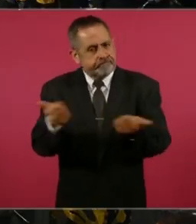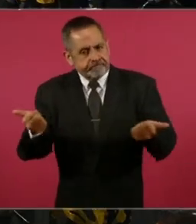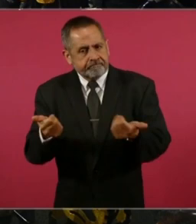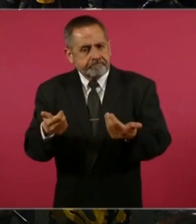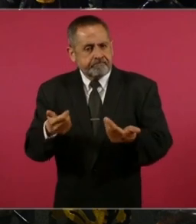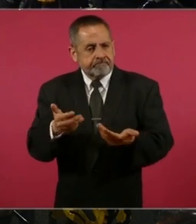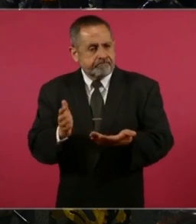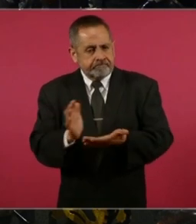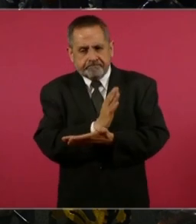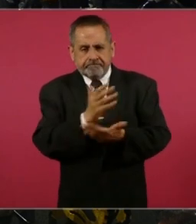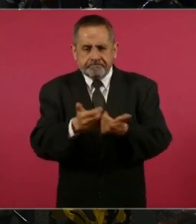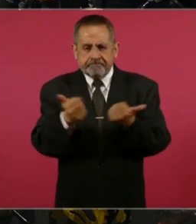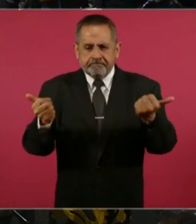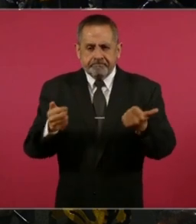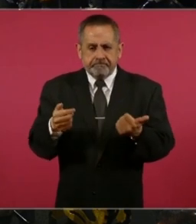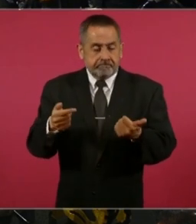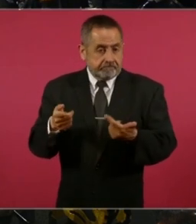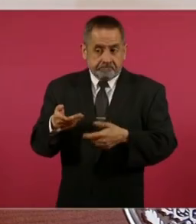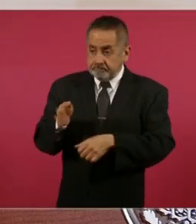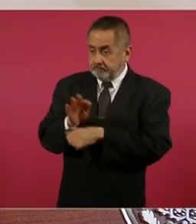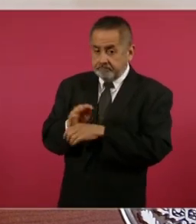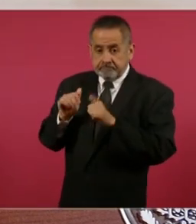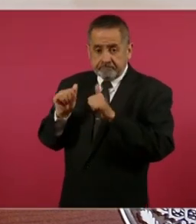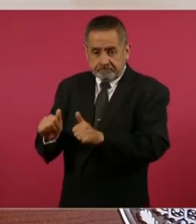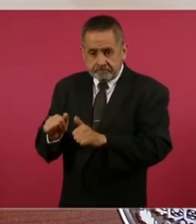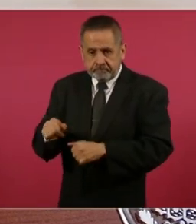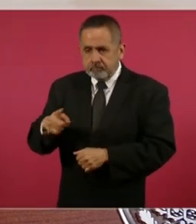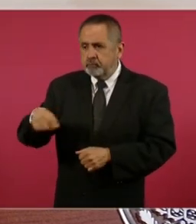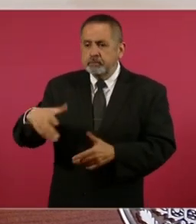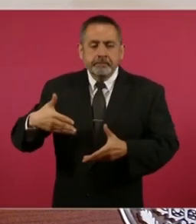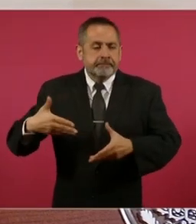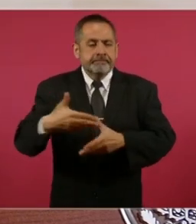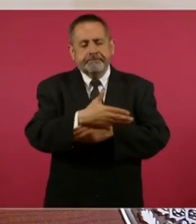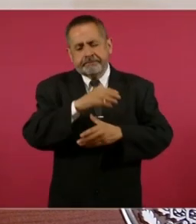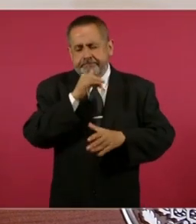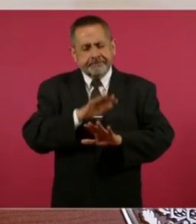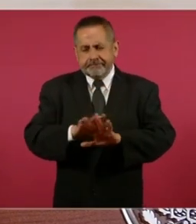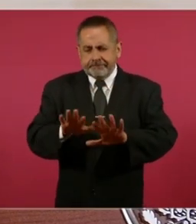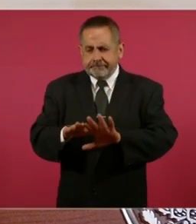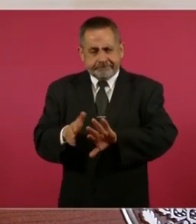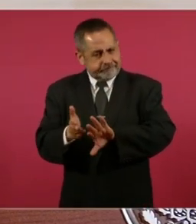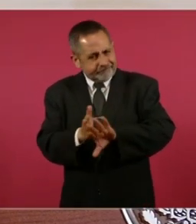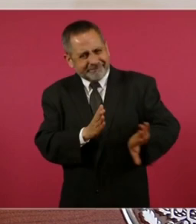puedan que no corran riesgo no se metan